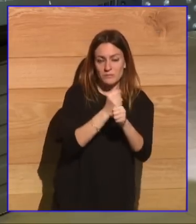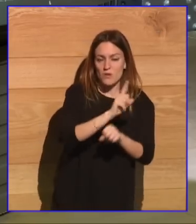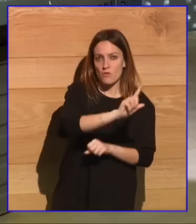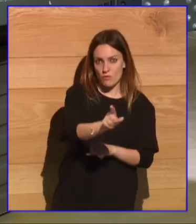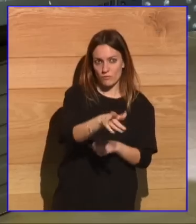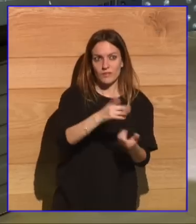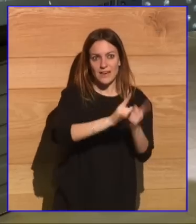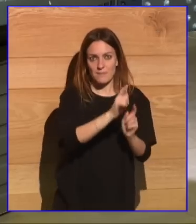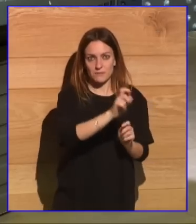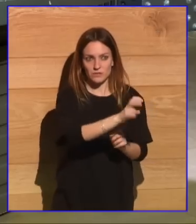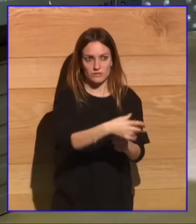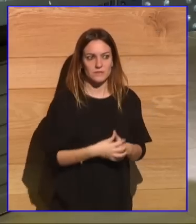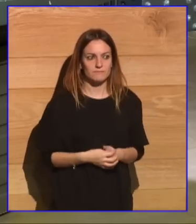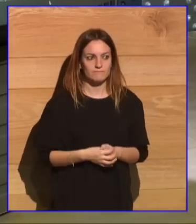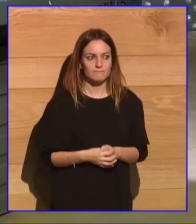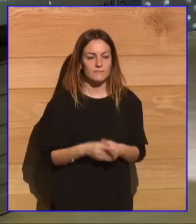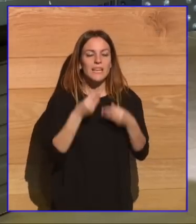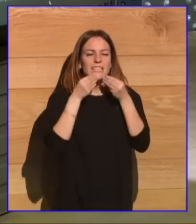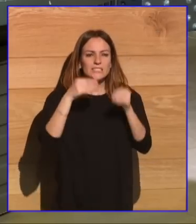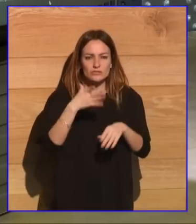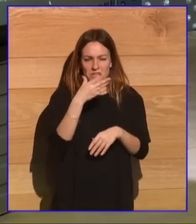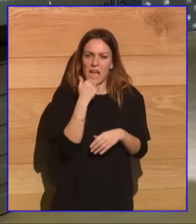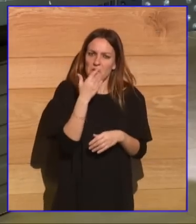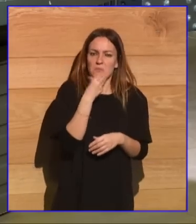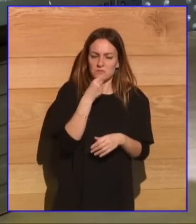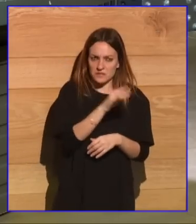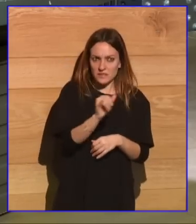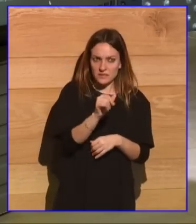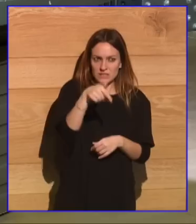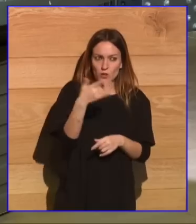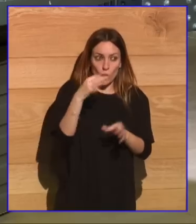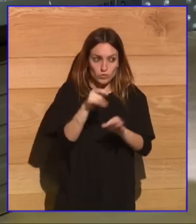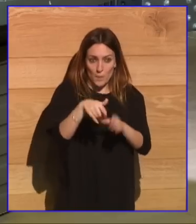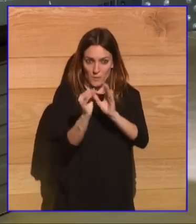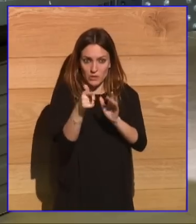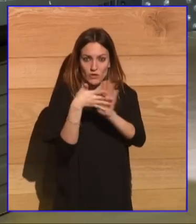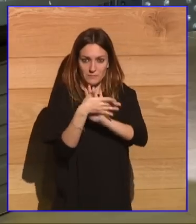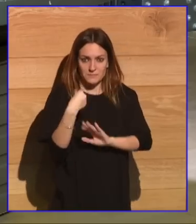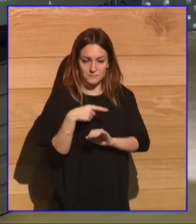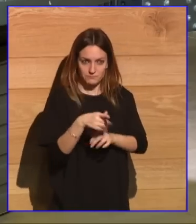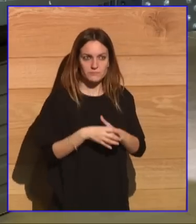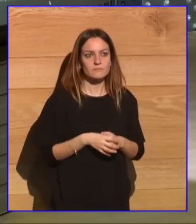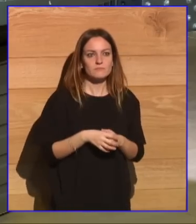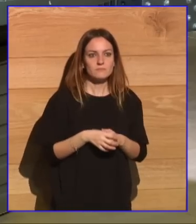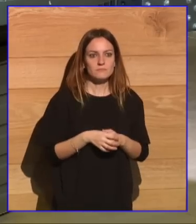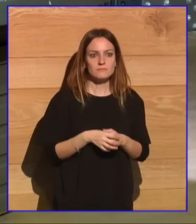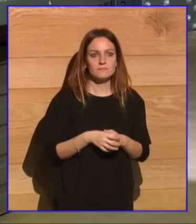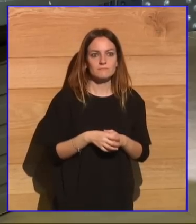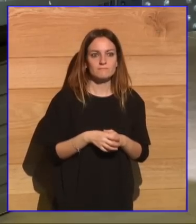precisamente el que hace la foto. Hay una historia bonita antes, justo ahí en una coma de las que has hecho, en esa frase